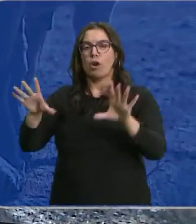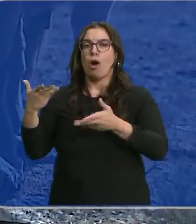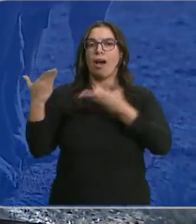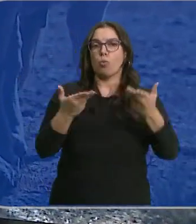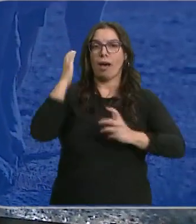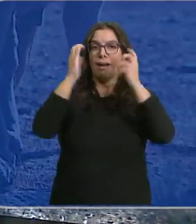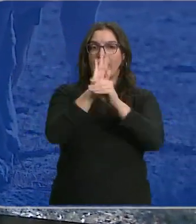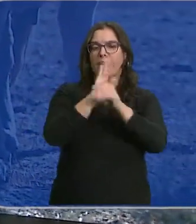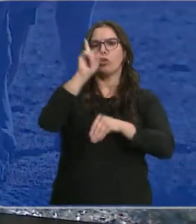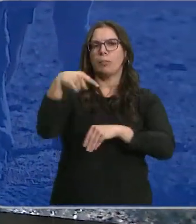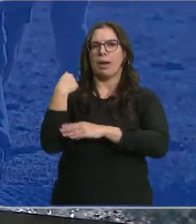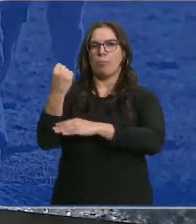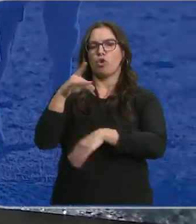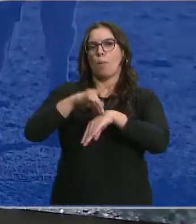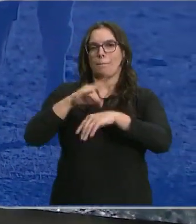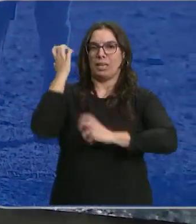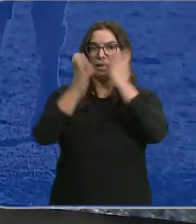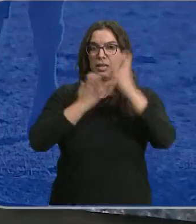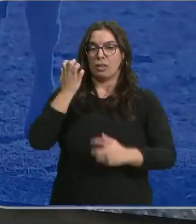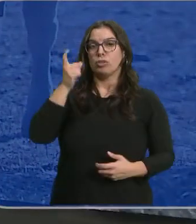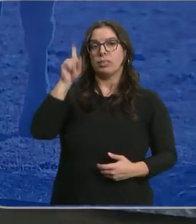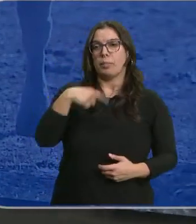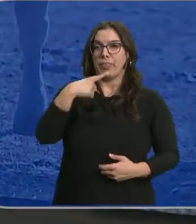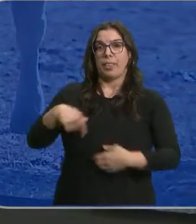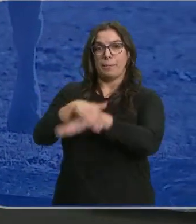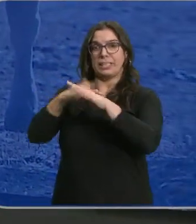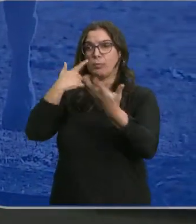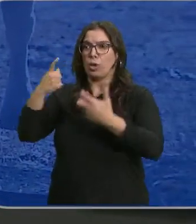a la vez que han destacado los logros del ministerio para la movilidad de los animales.